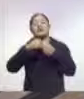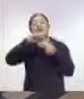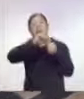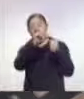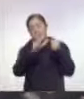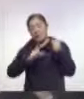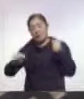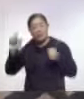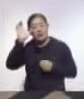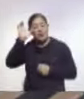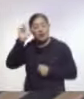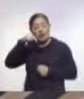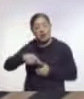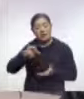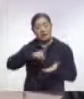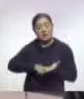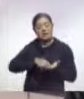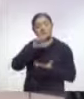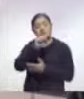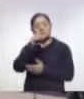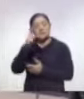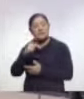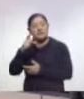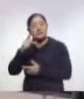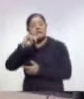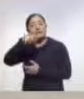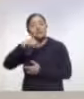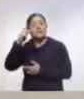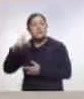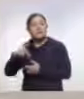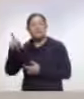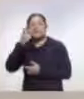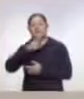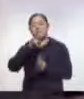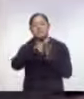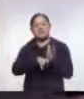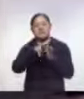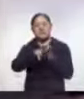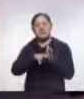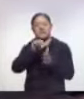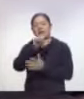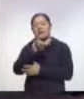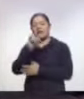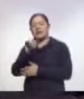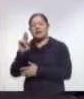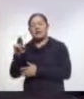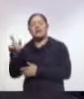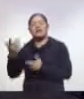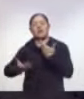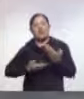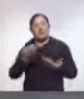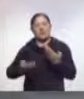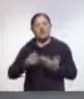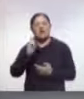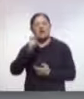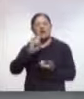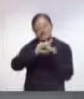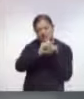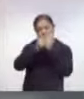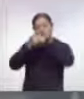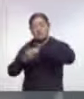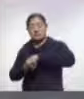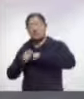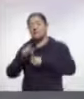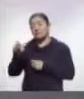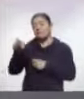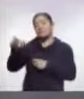Corea en México, Sang Hil Kim, comentó que el video musical Arirang en Cumbia es una reinterpretación ejecutada por